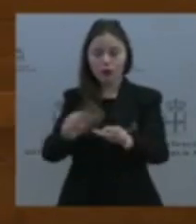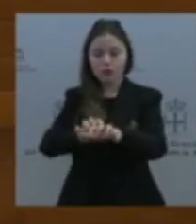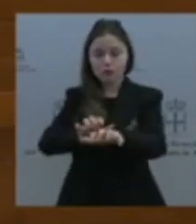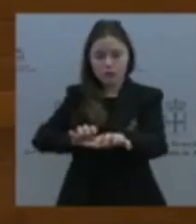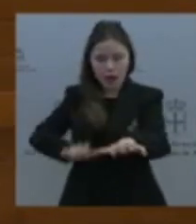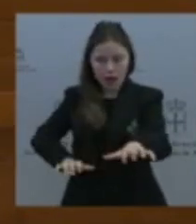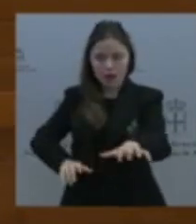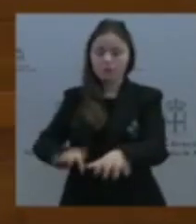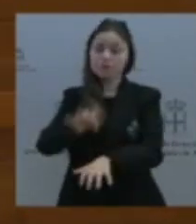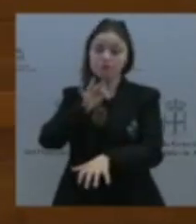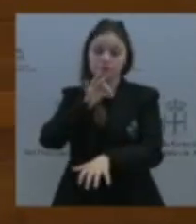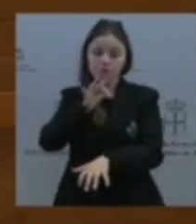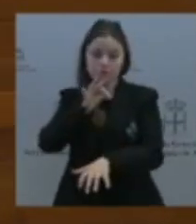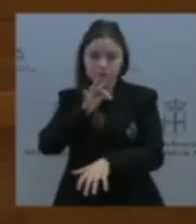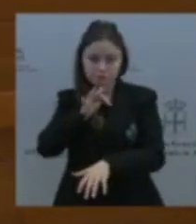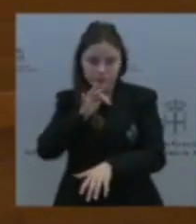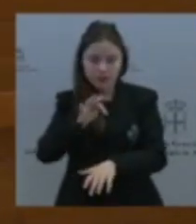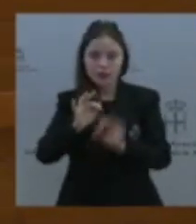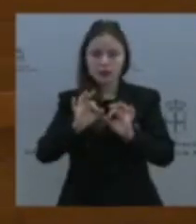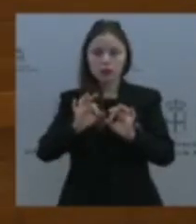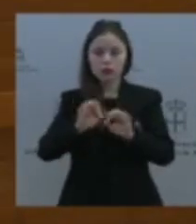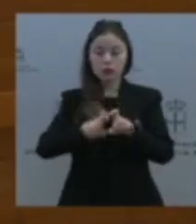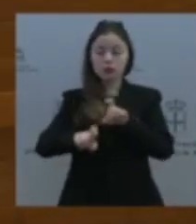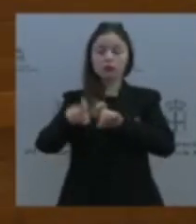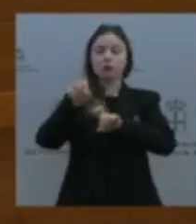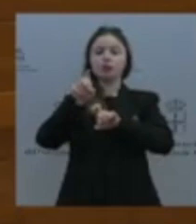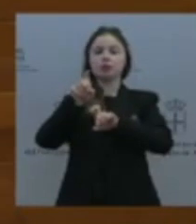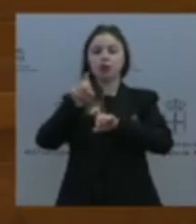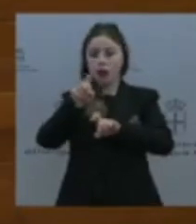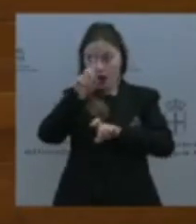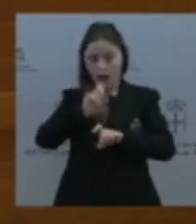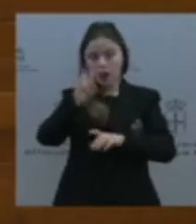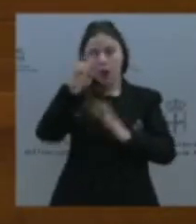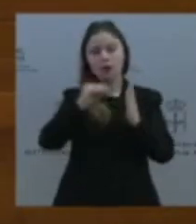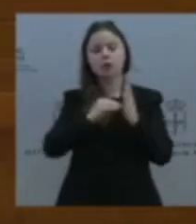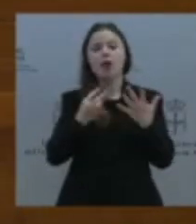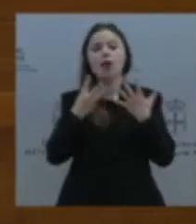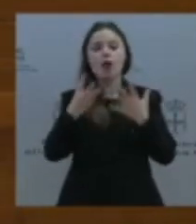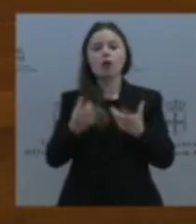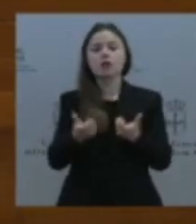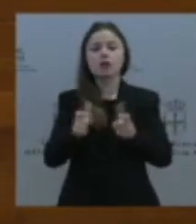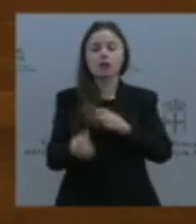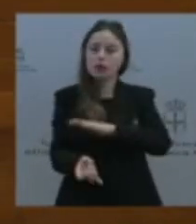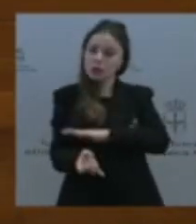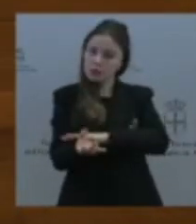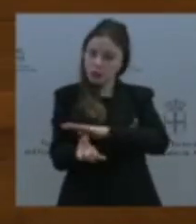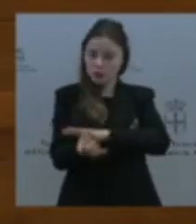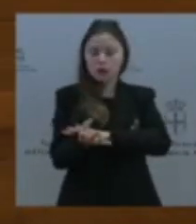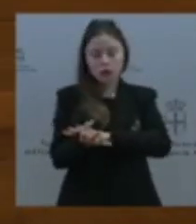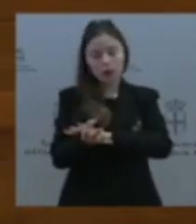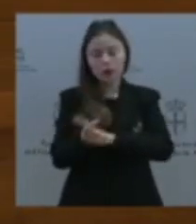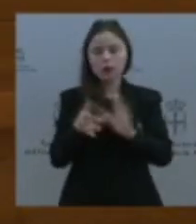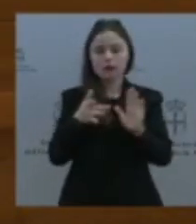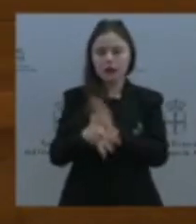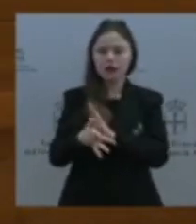la gran recesión de 2008 y que los sectores productivos, nuestros sectores productivos, lleven décadas luchando por sobrevivir